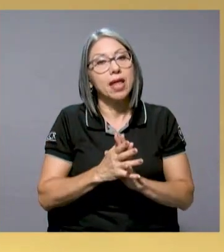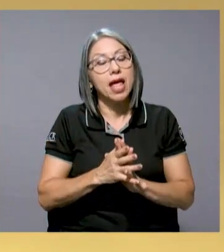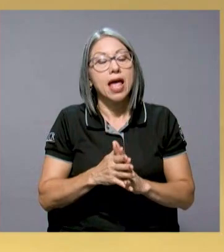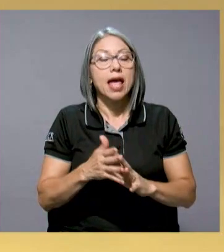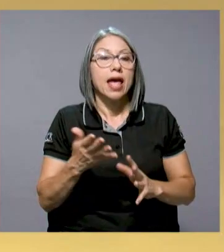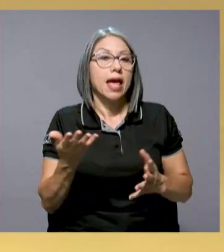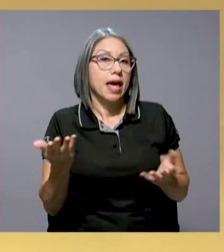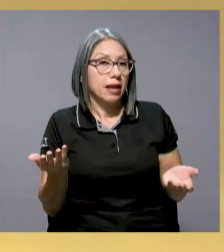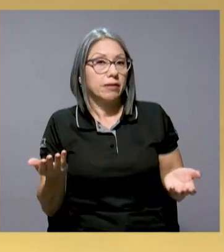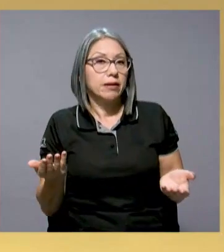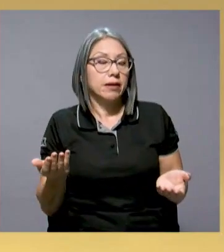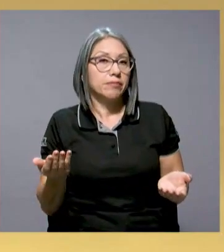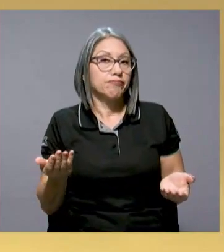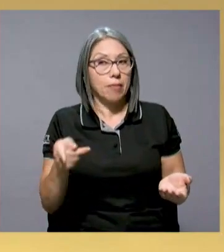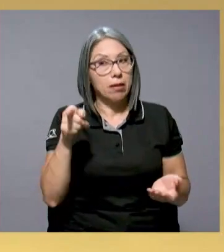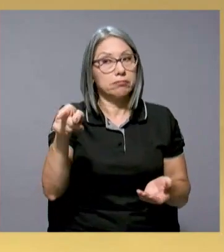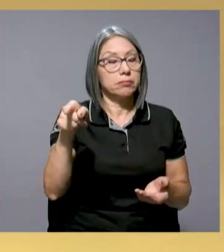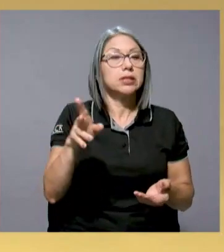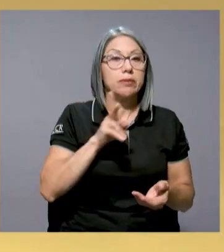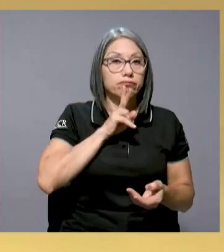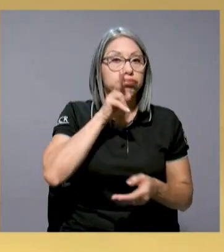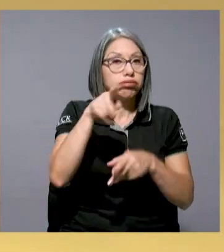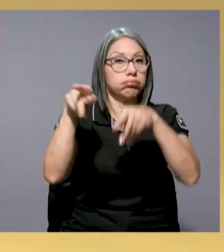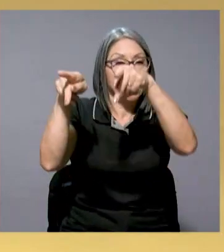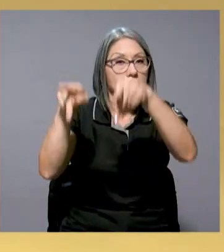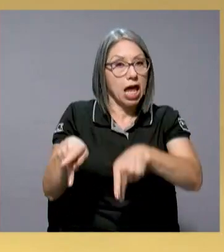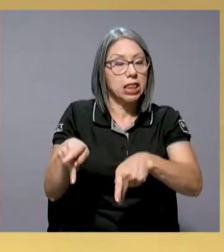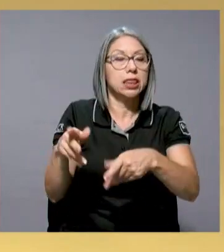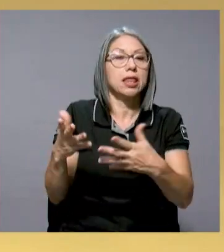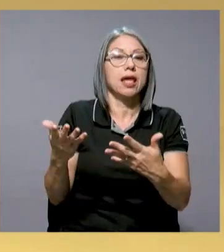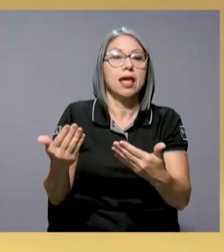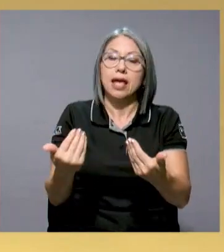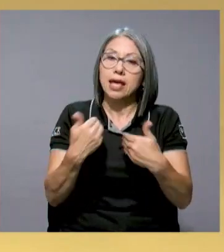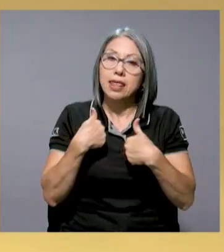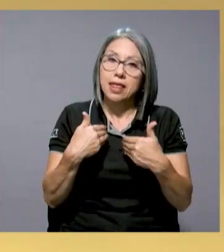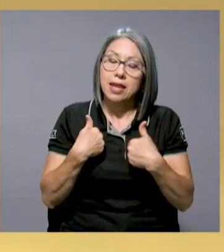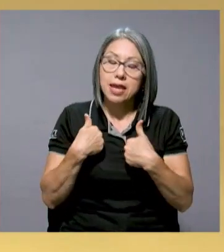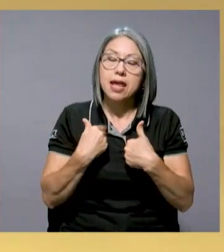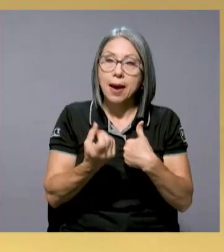eran gente que tenía